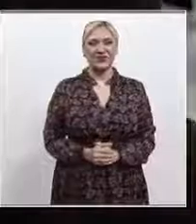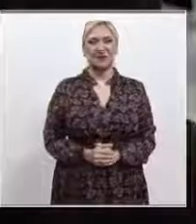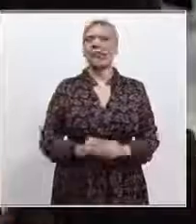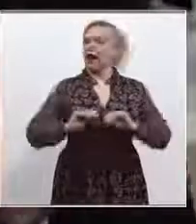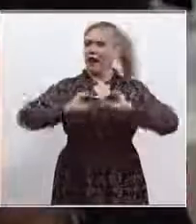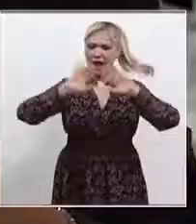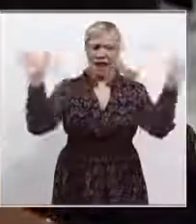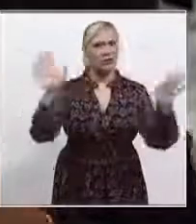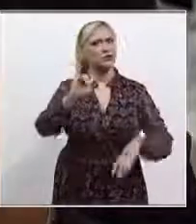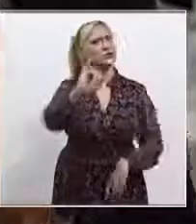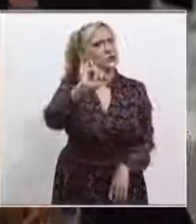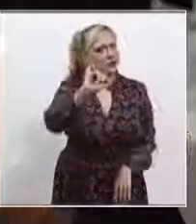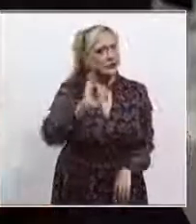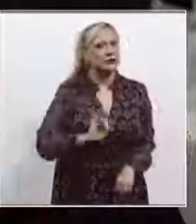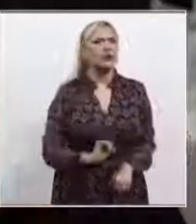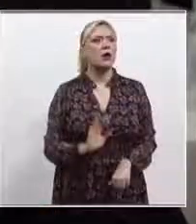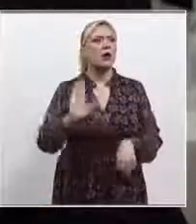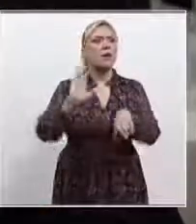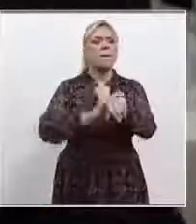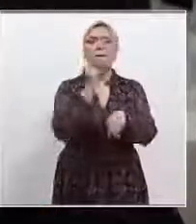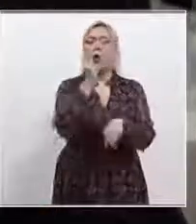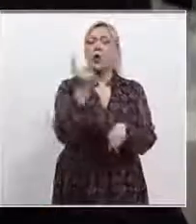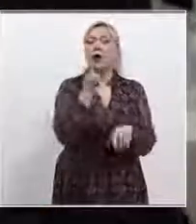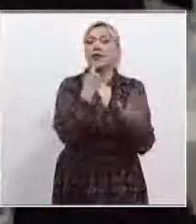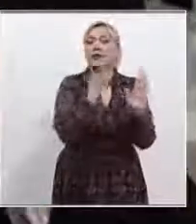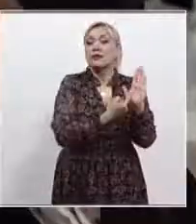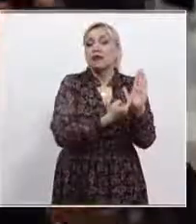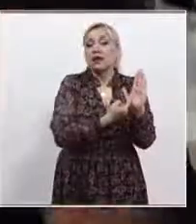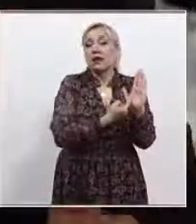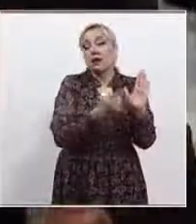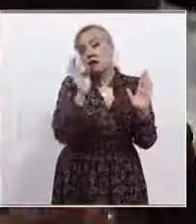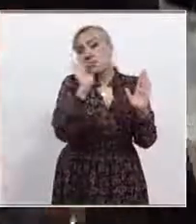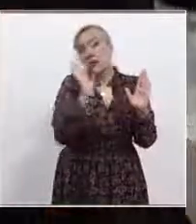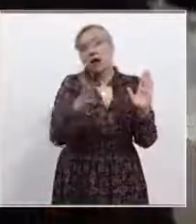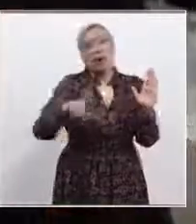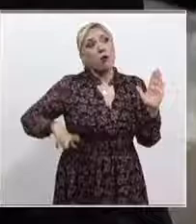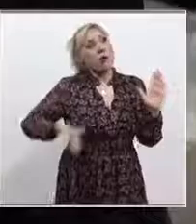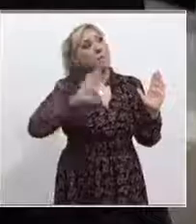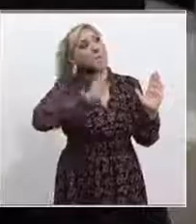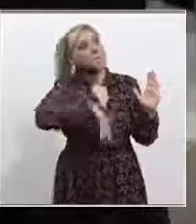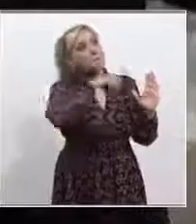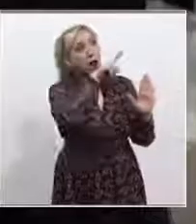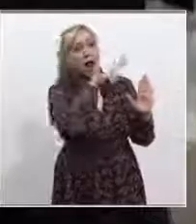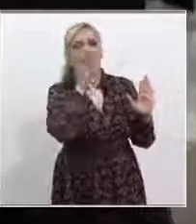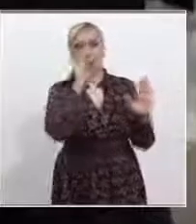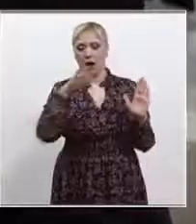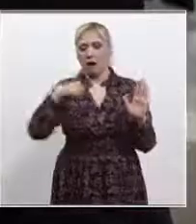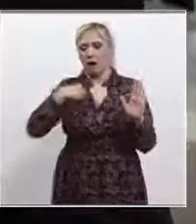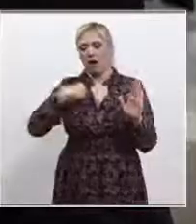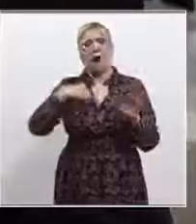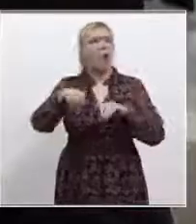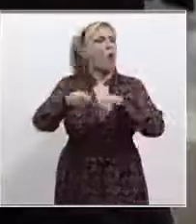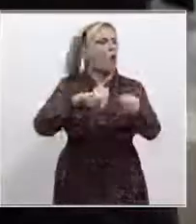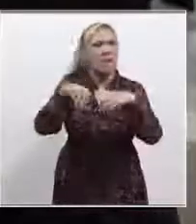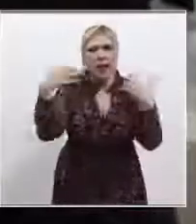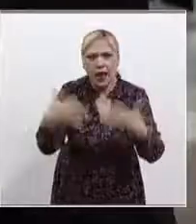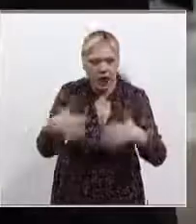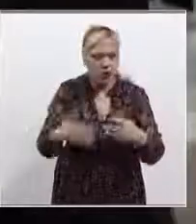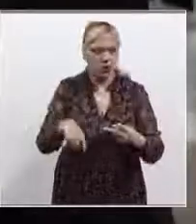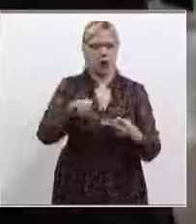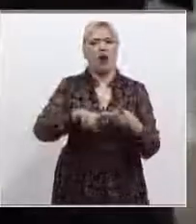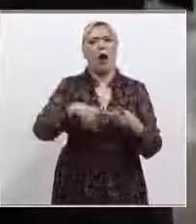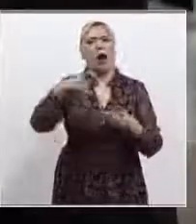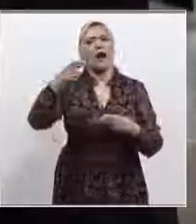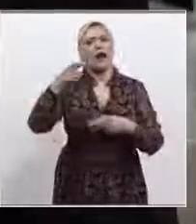Claro, ¿por qué? Porque con los malos gobiernos que se hay, si una persona sabe, sea obrero, sea campesino,